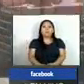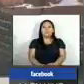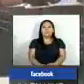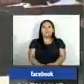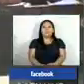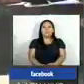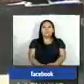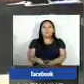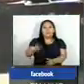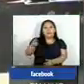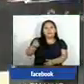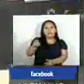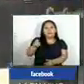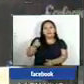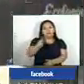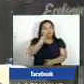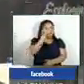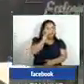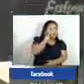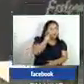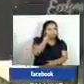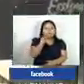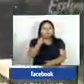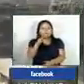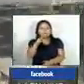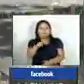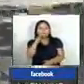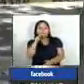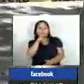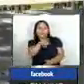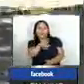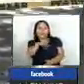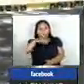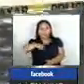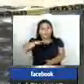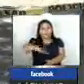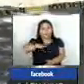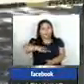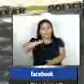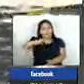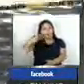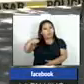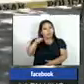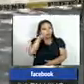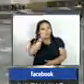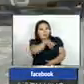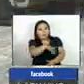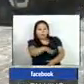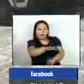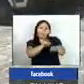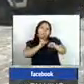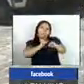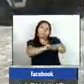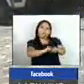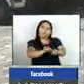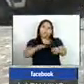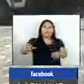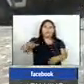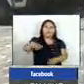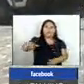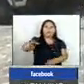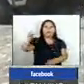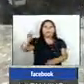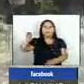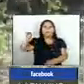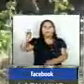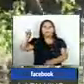Elementos de investigaciones de la Policía Nacional Civil inspeccionaron la tarde de este jueves la escena de un homicidio en Cacerío Los Mangos